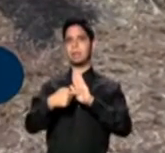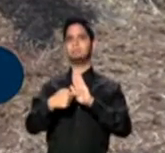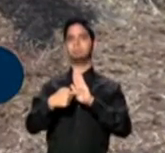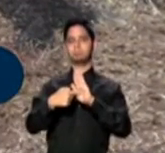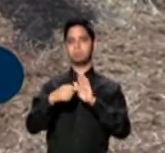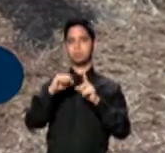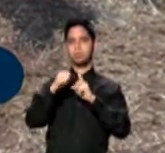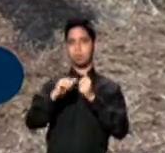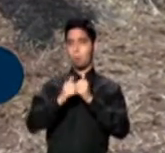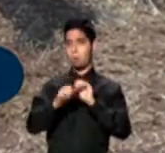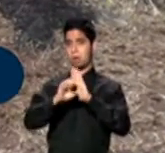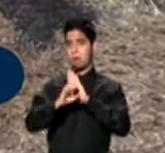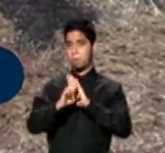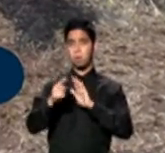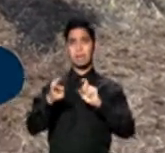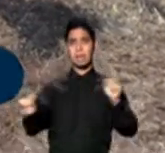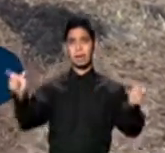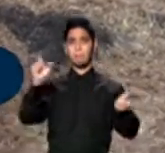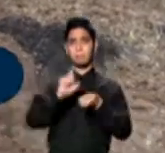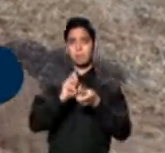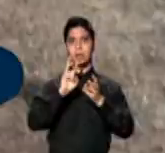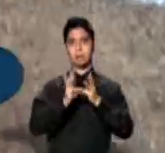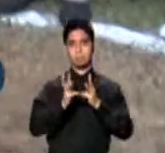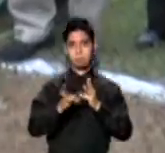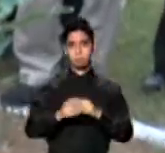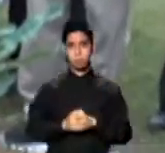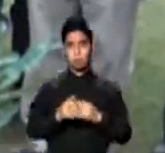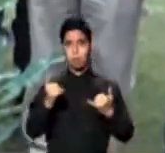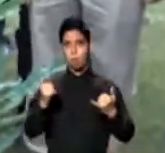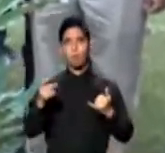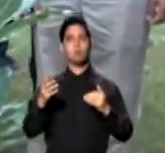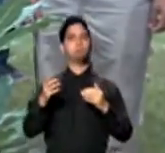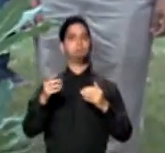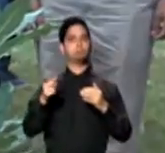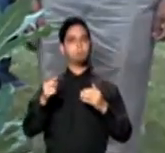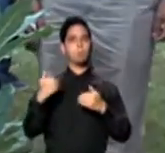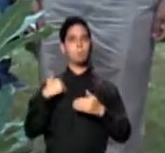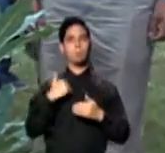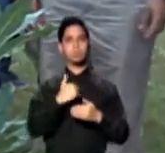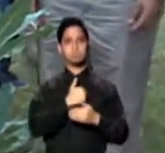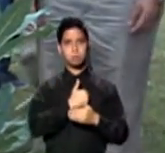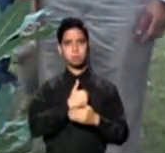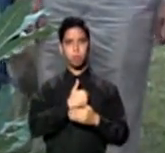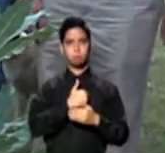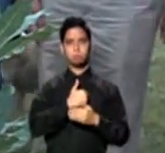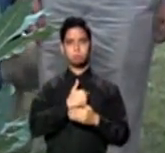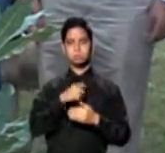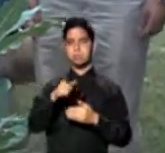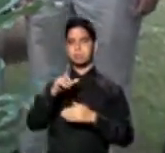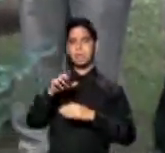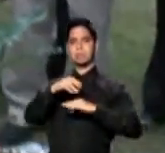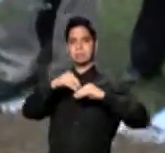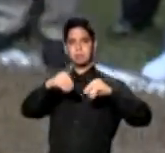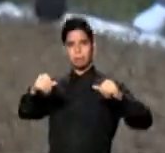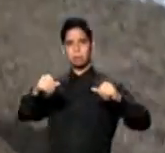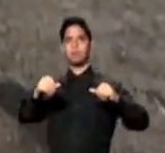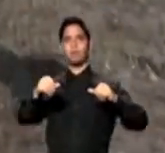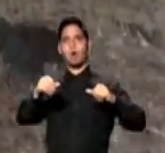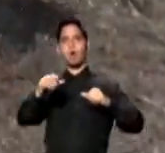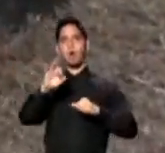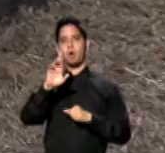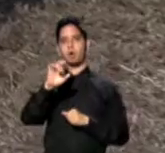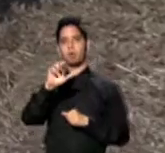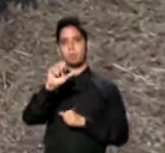climático. Hoy el municipio inició la siembra de robles amarillos como parte de su agenda ambiental en el Centro Residencial